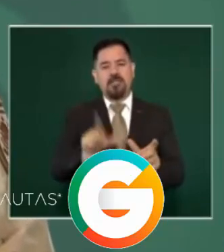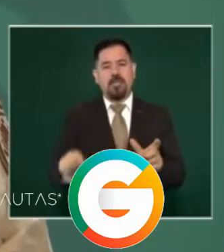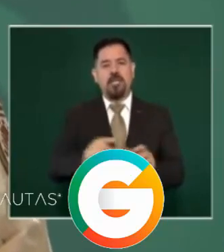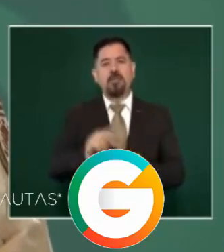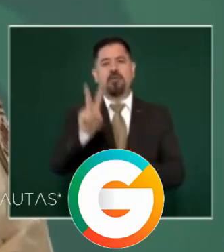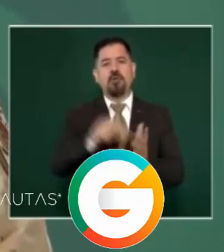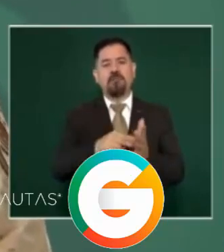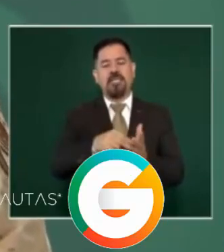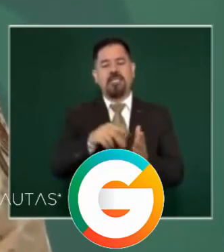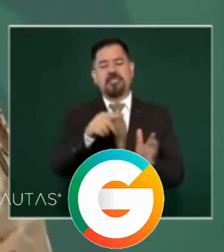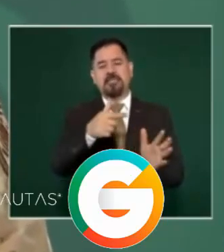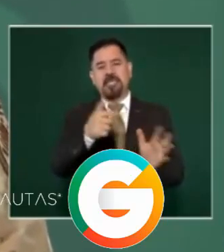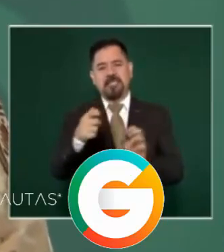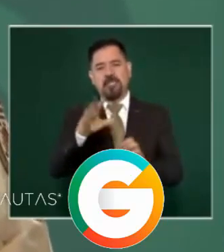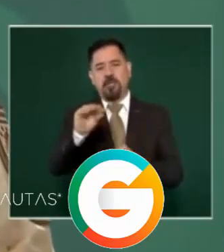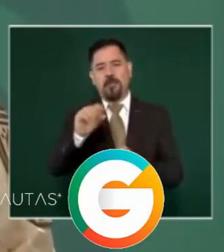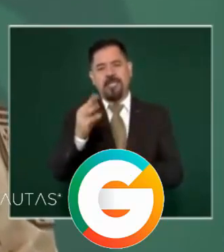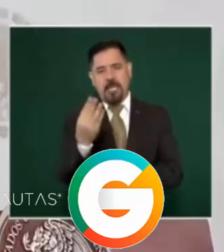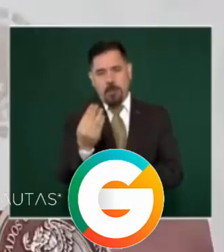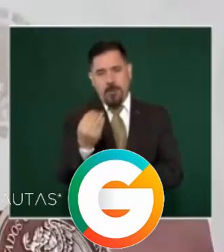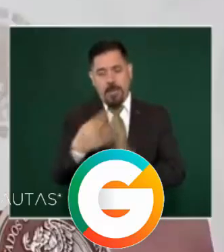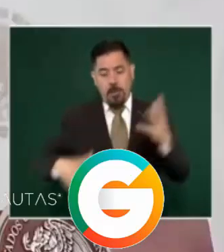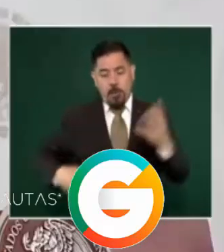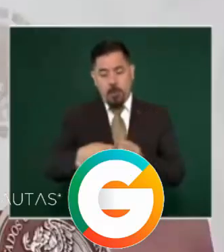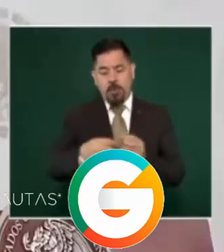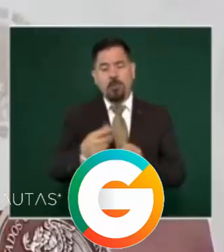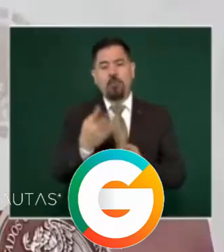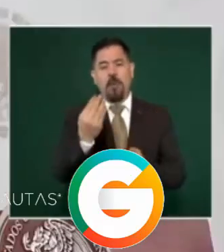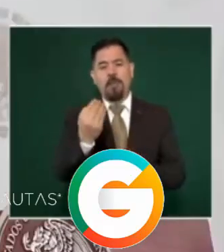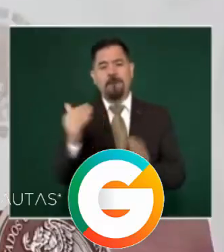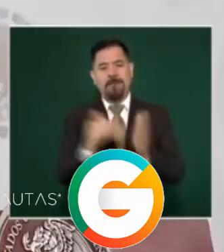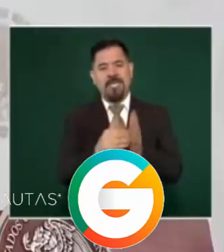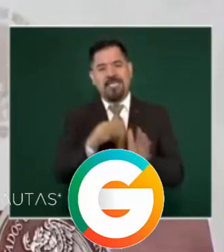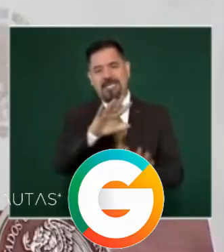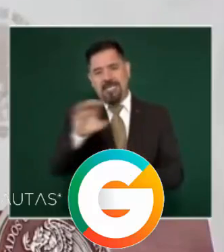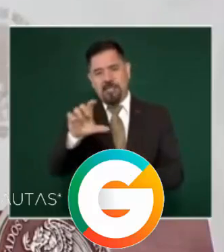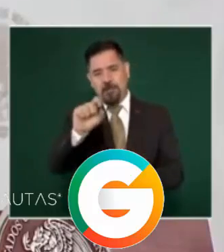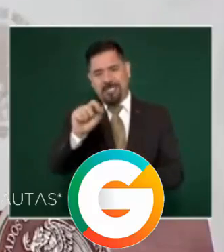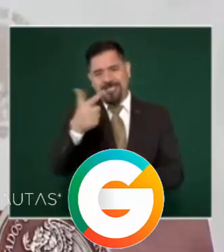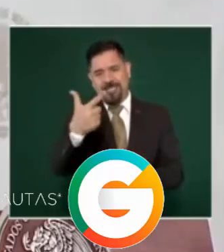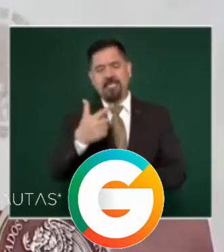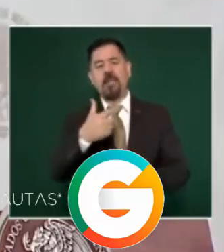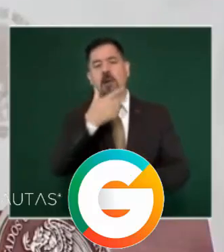2,669, haciendo un total de 9,527 hombres, de ellos